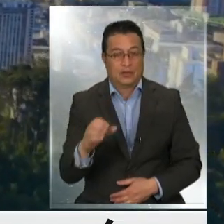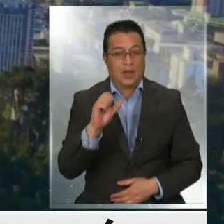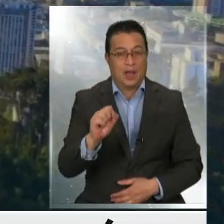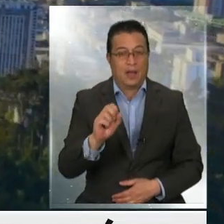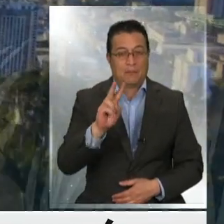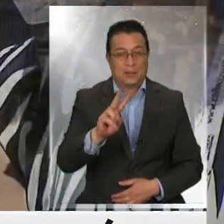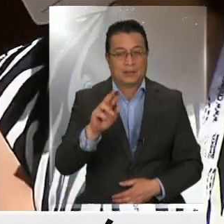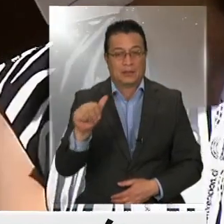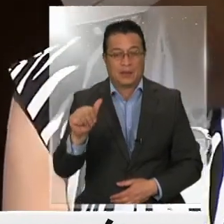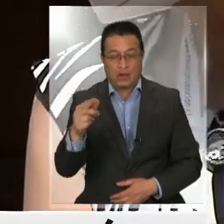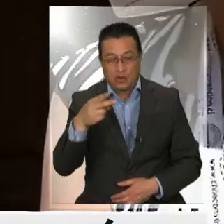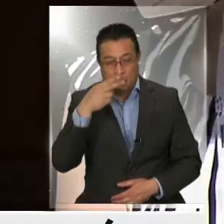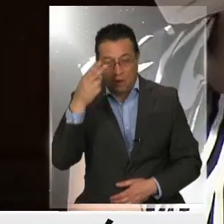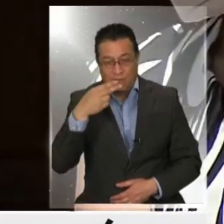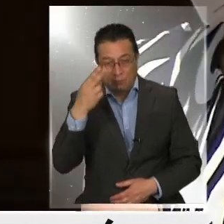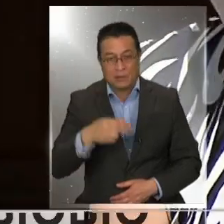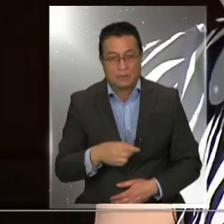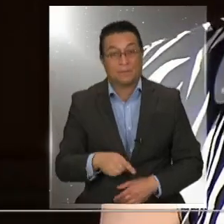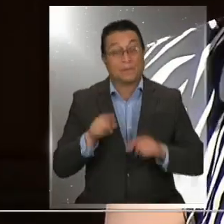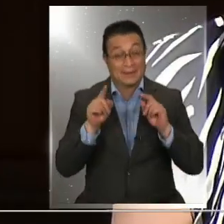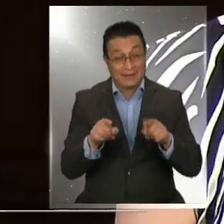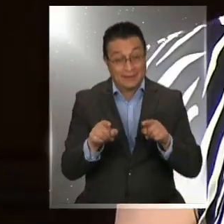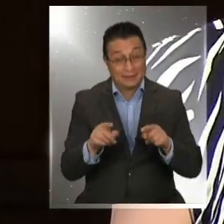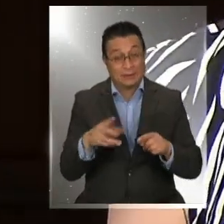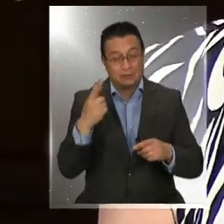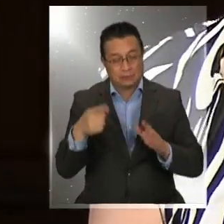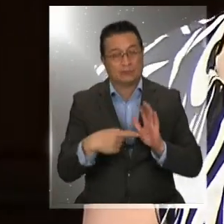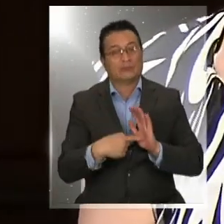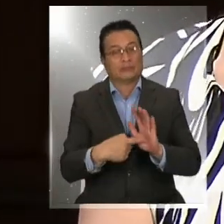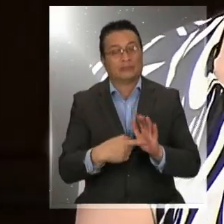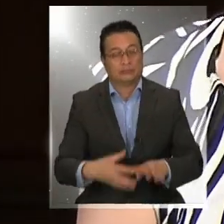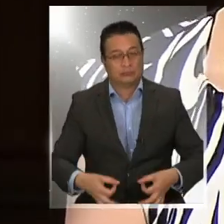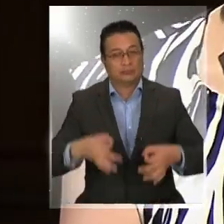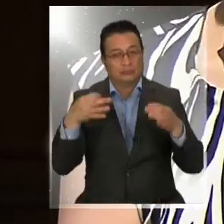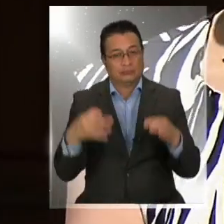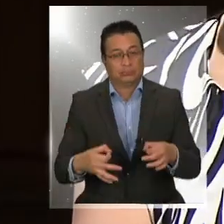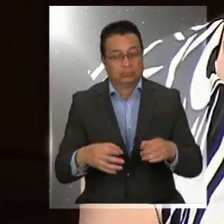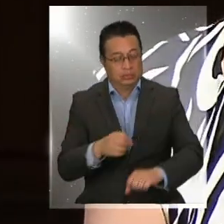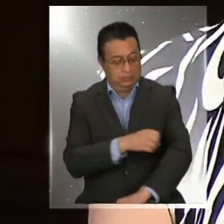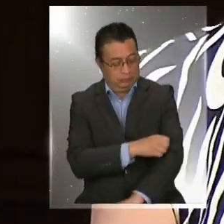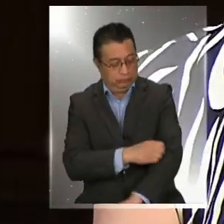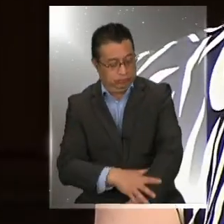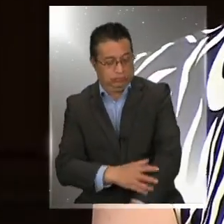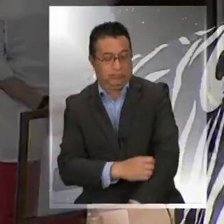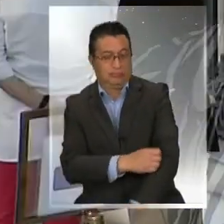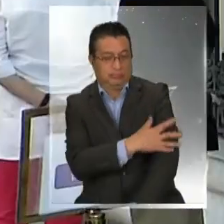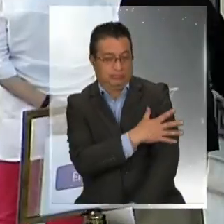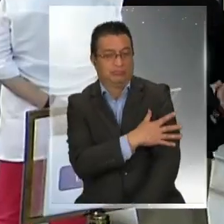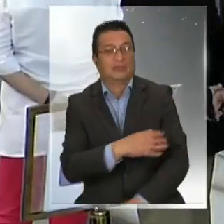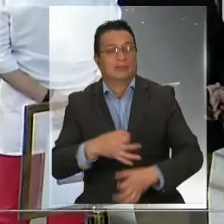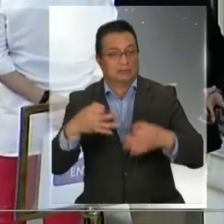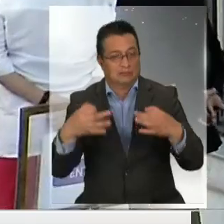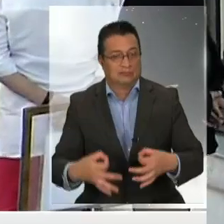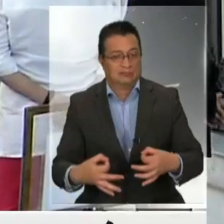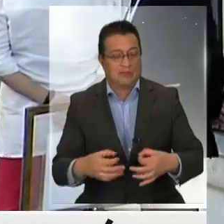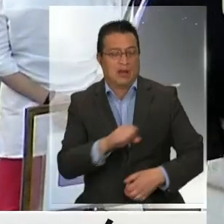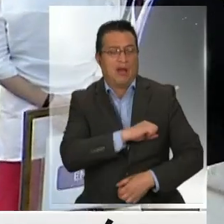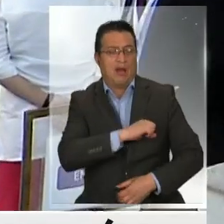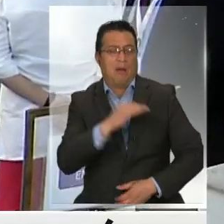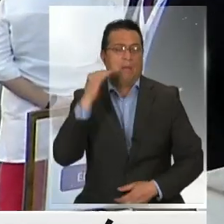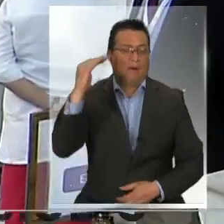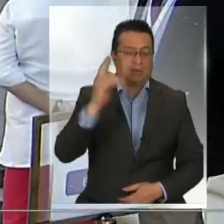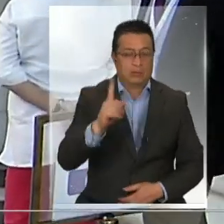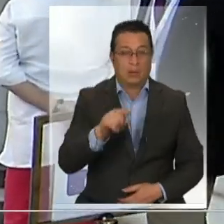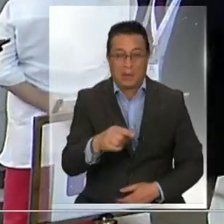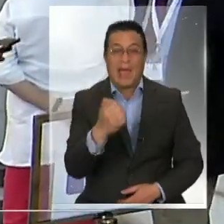26 de noviembre. Creemos que esta es una señal concreta de descentralización desde la institucionalidad. Nosotros creemos que la mesa se equivocó